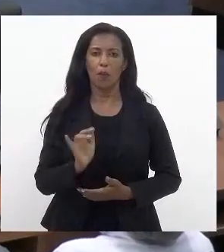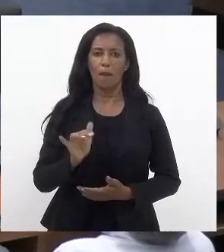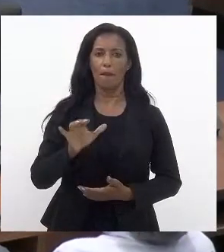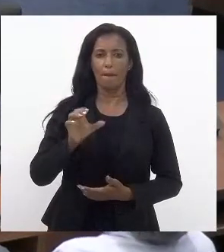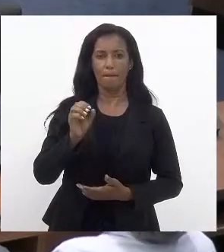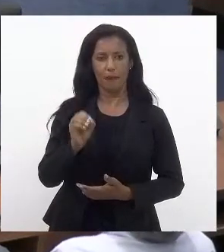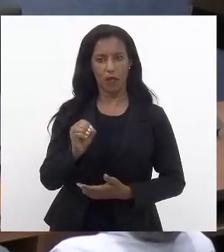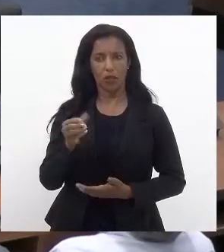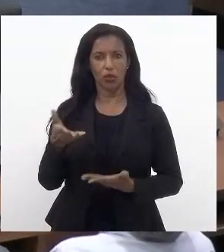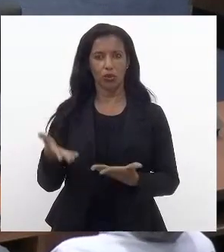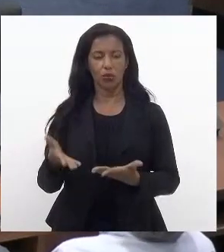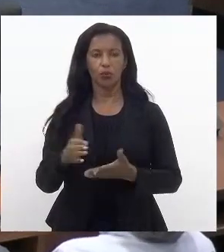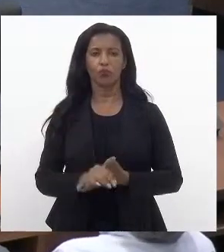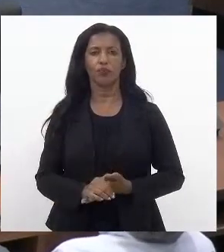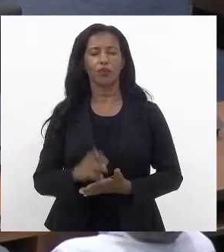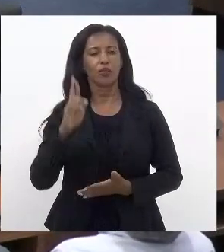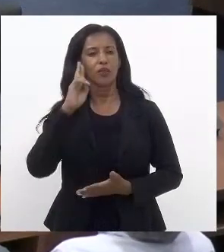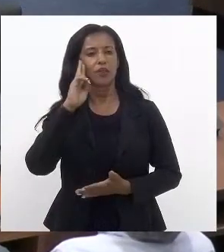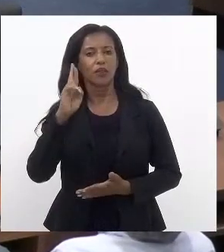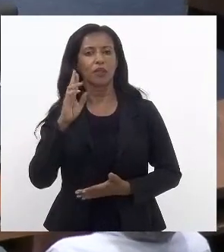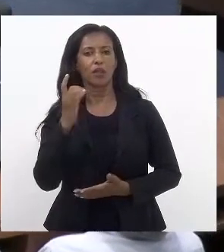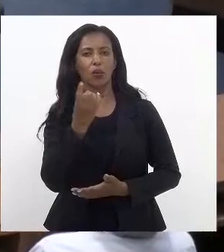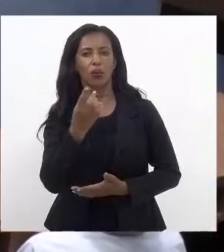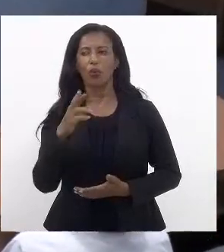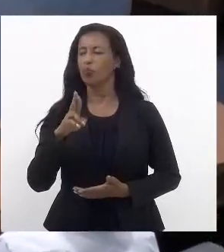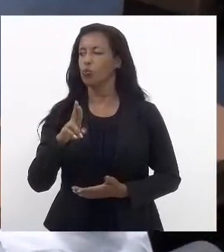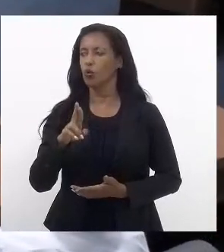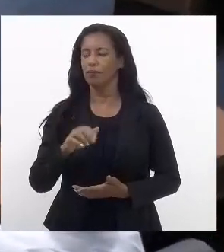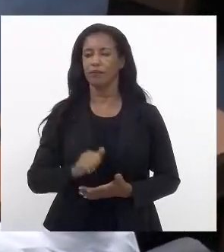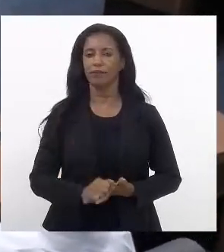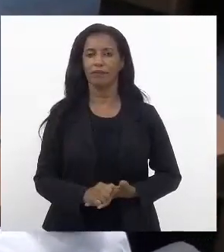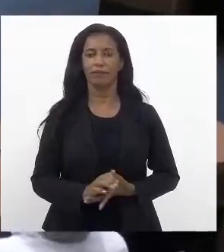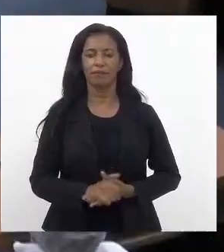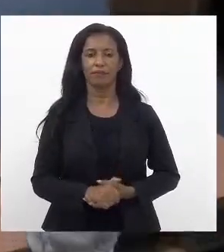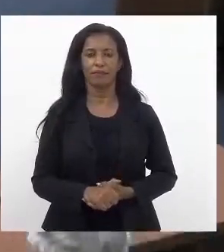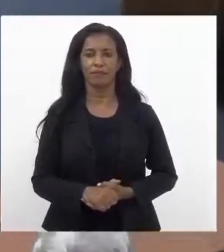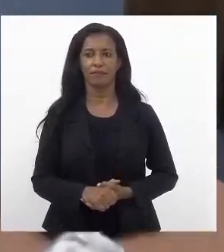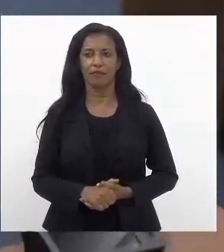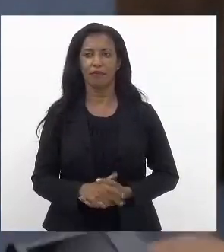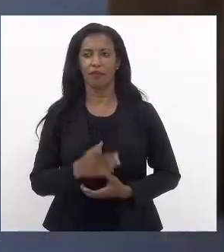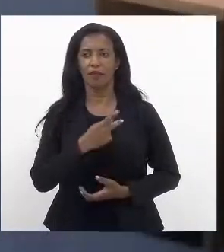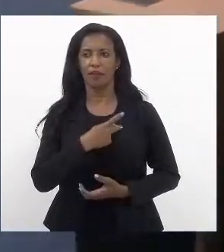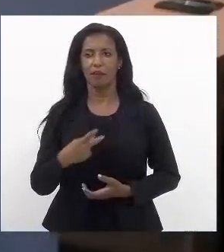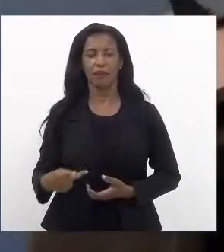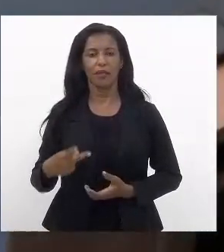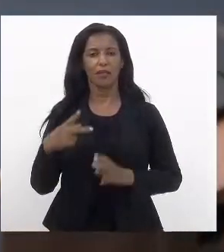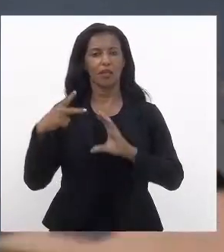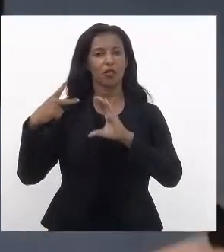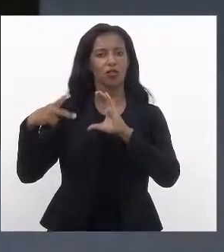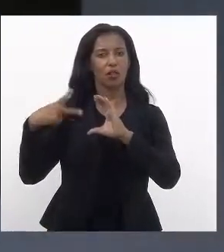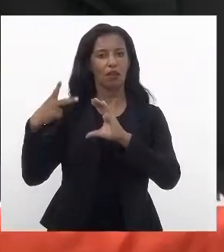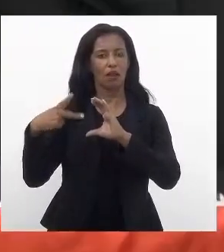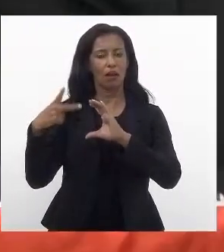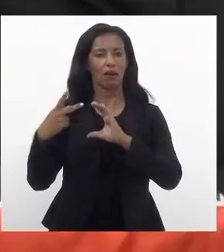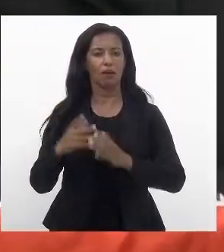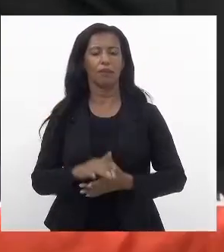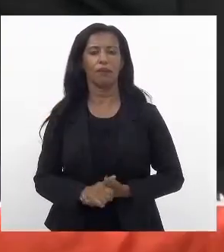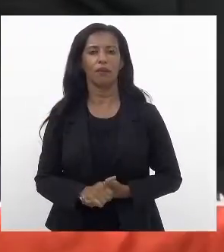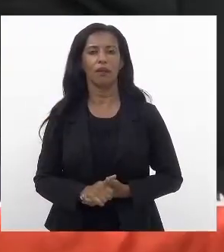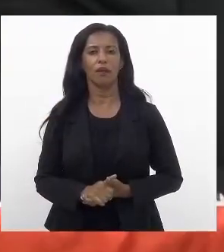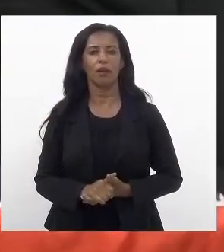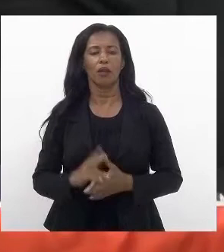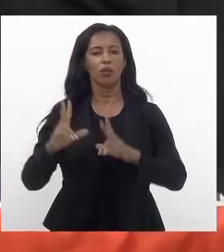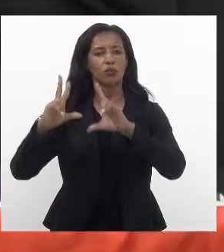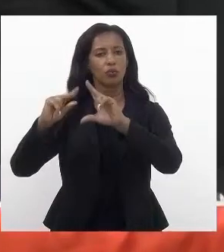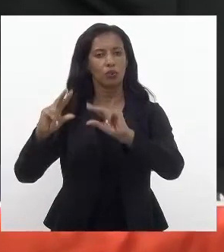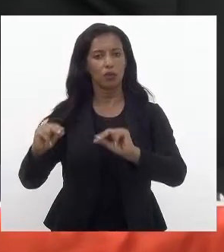George Curry, señor Obispo Teodor Gandur, el presidente de la Cámara de Comercio del